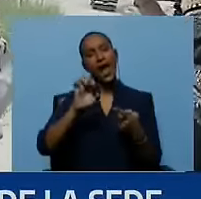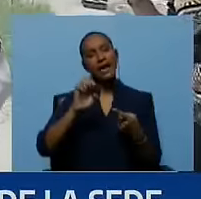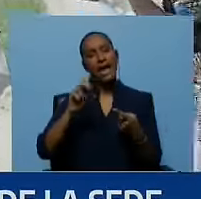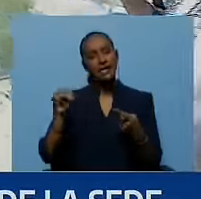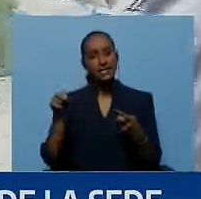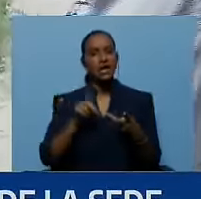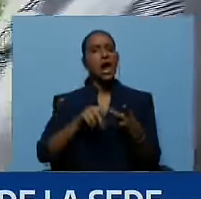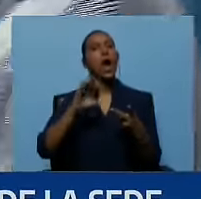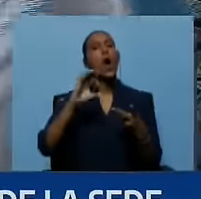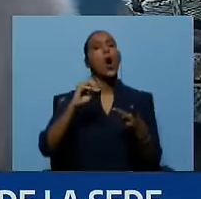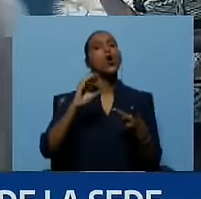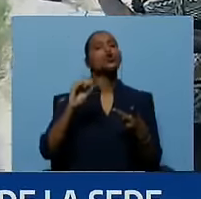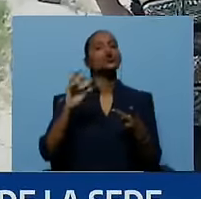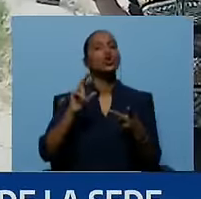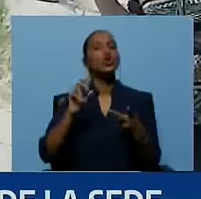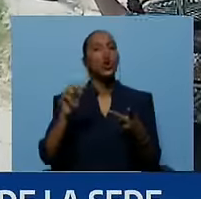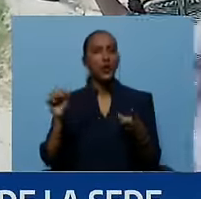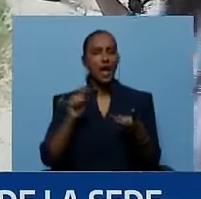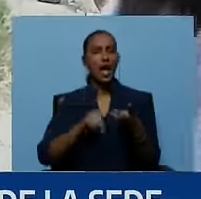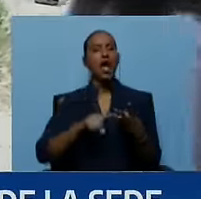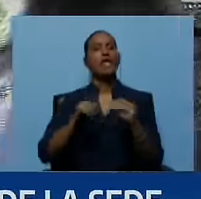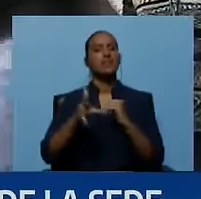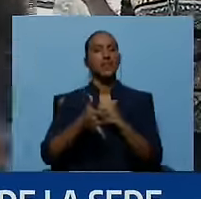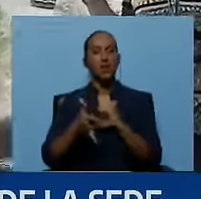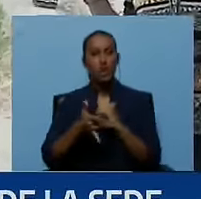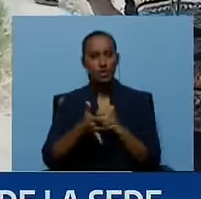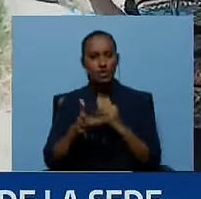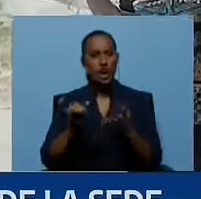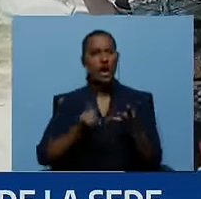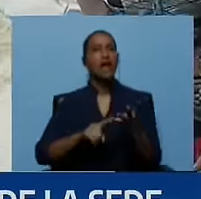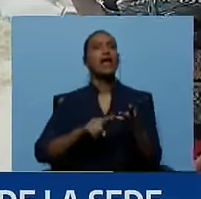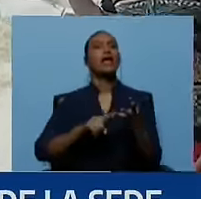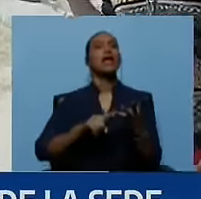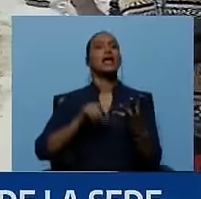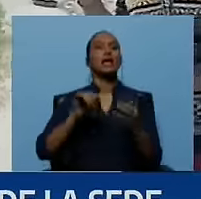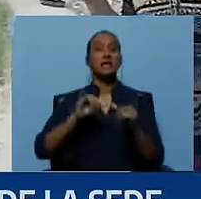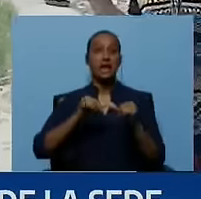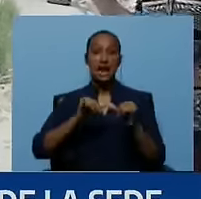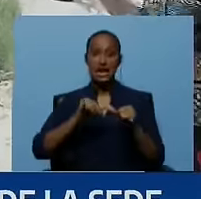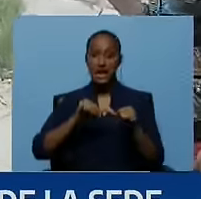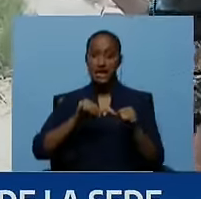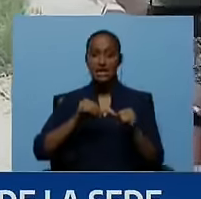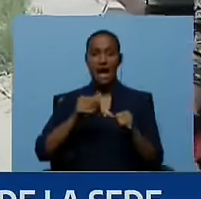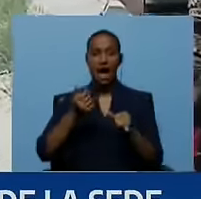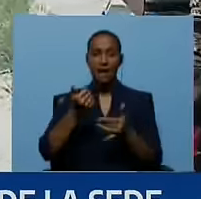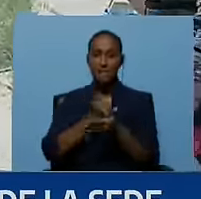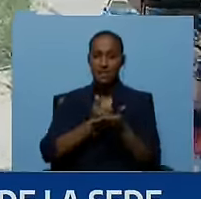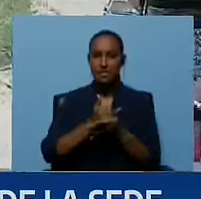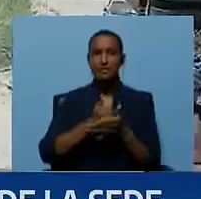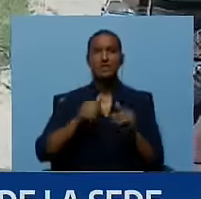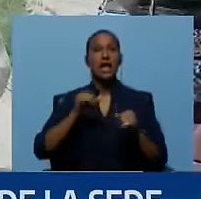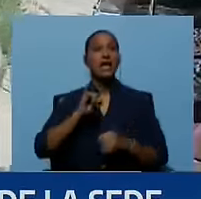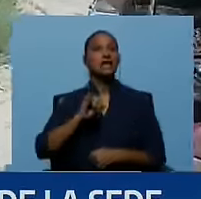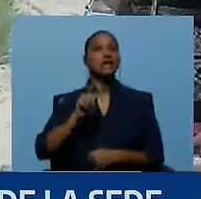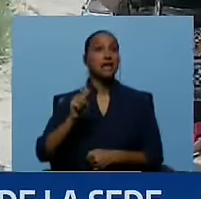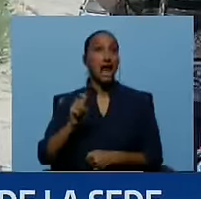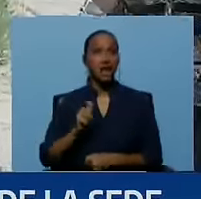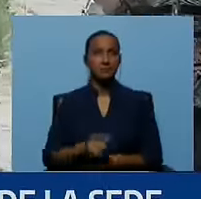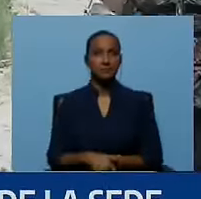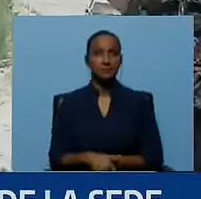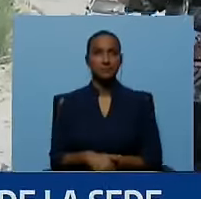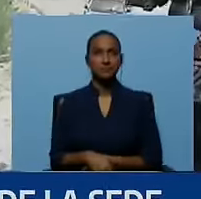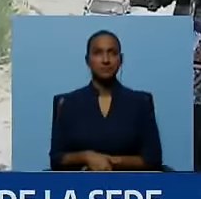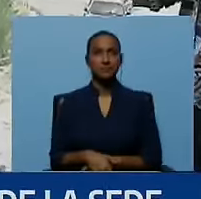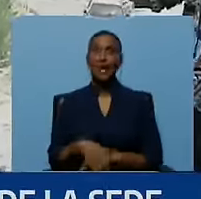Ricardo, en biotecnología, arquitecta, ingeniería, Chilita, en electromedicina, ingeniería en inteligencia artificial, ingeniería ya va, en nanotecnología. Repite, porque estaba un poco